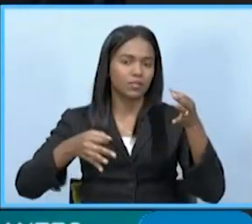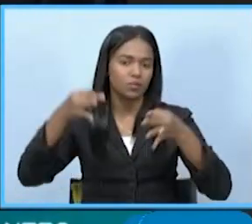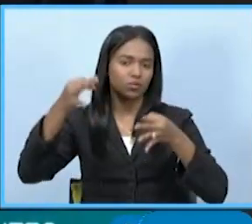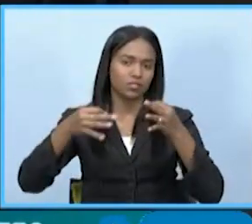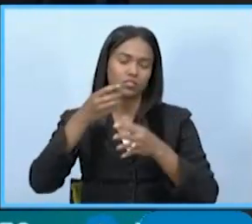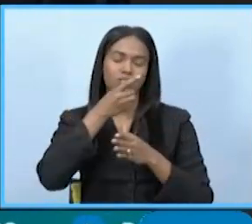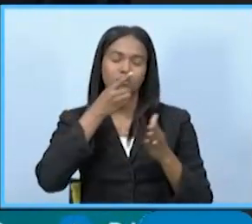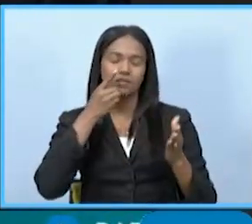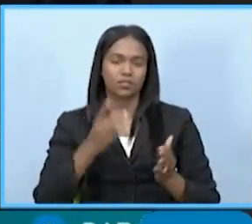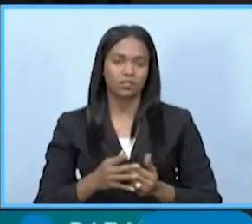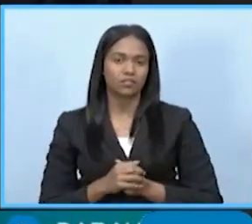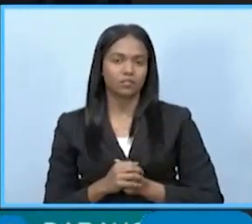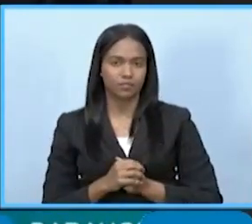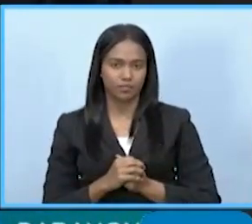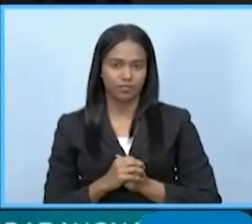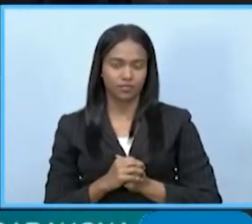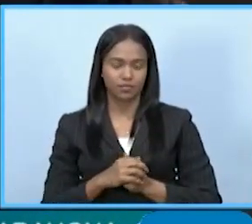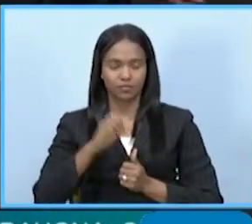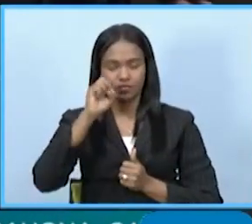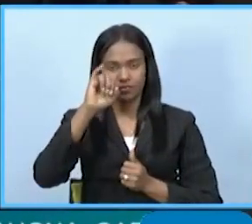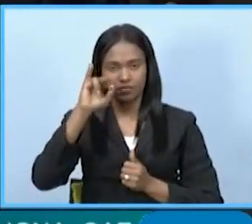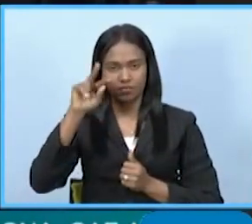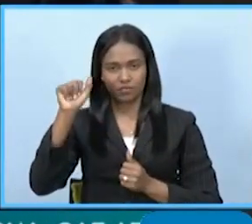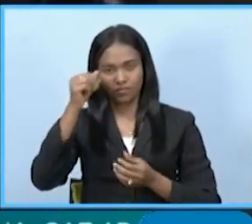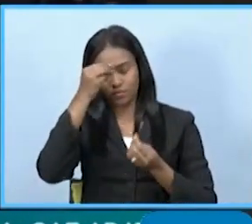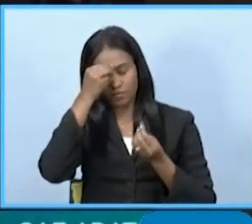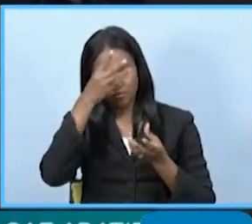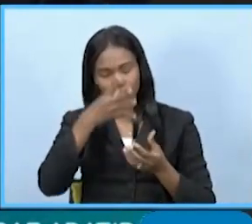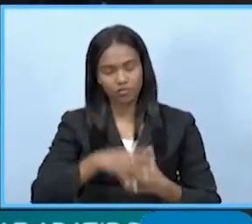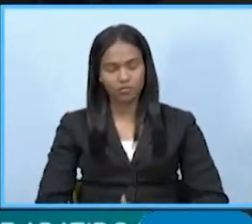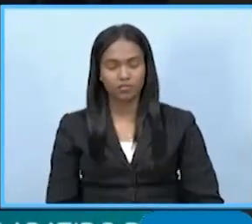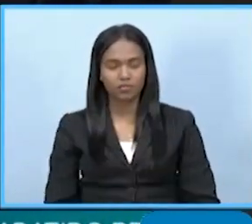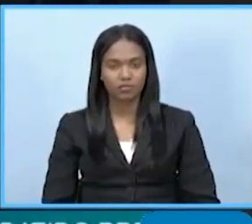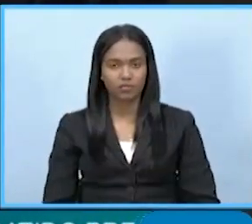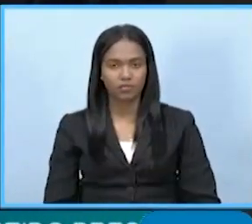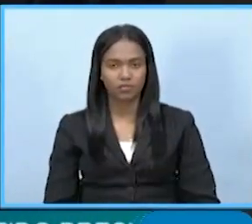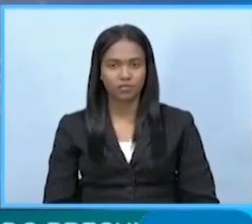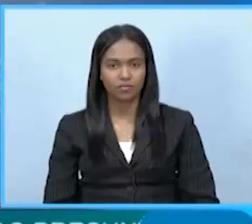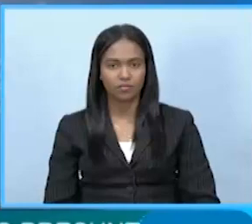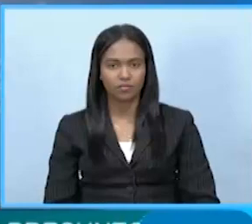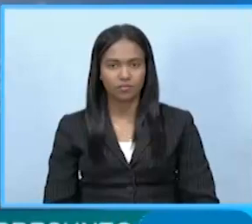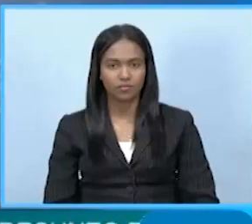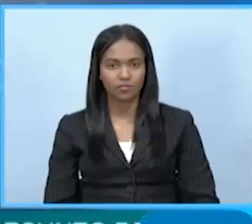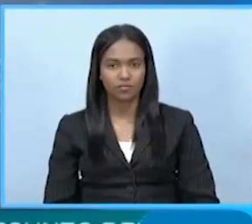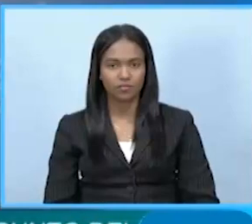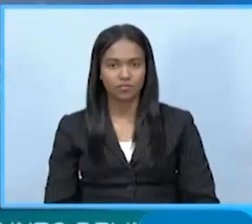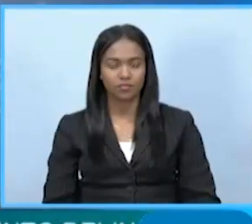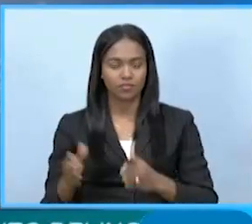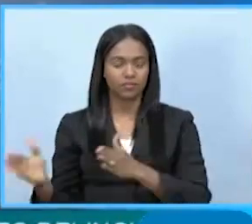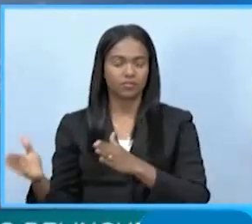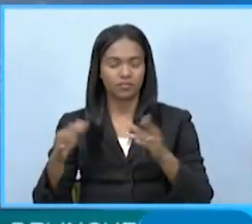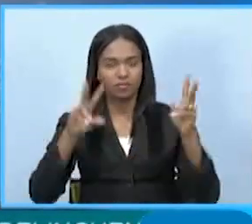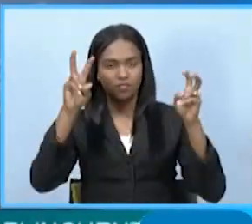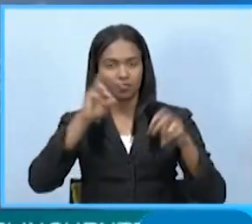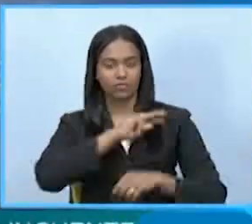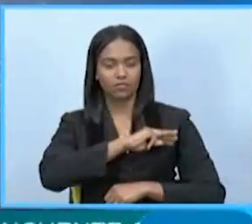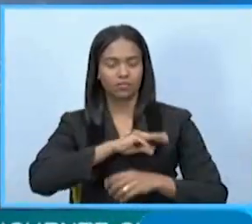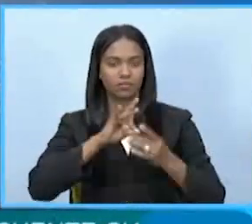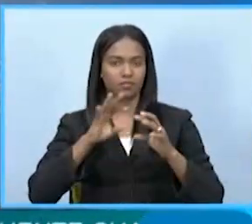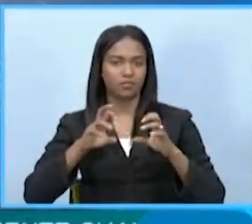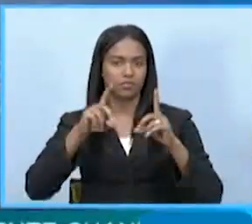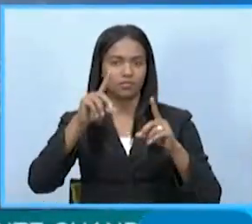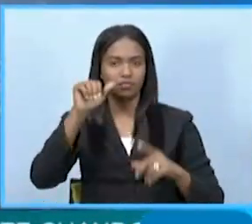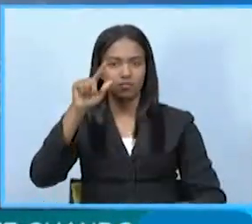justicia dominicano. Silvia Infante, Central de Noticias. Vamos a cambiar de tema. El ministro de Educación,